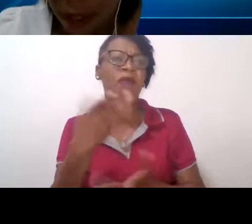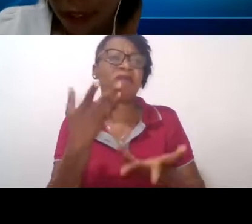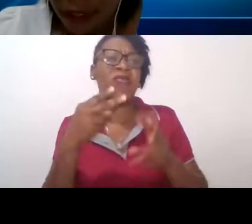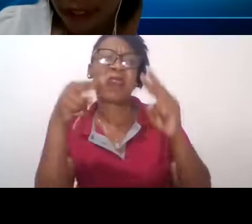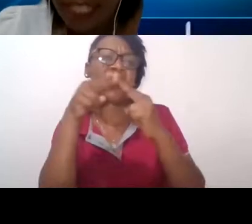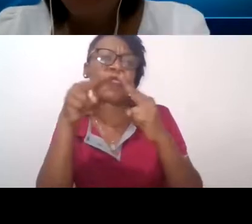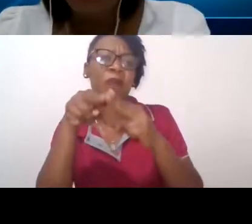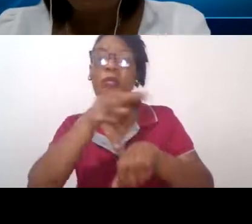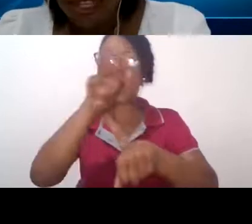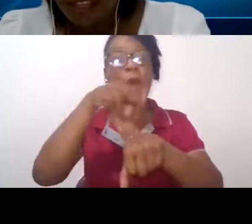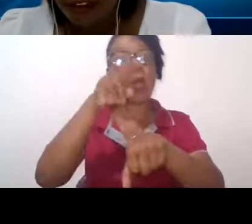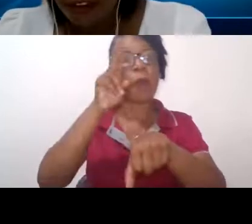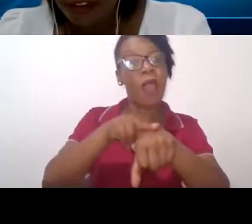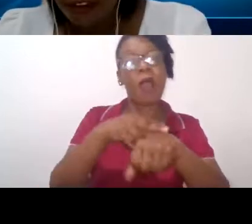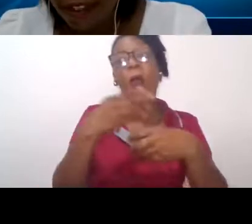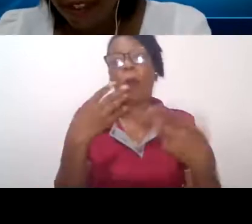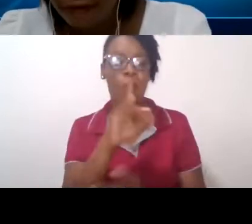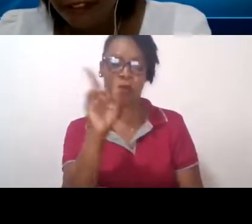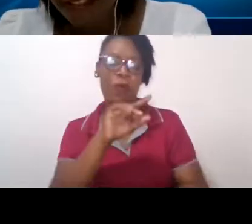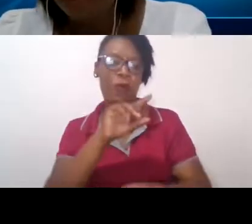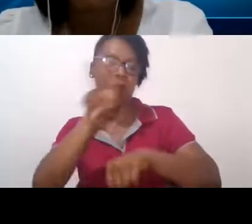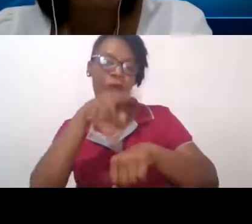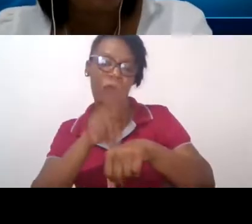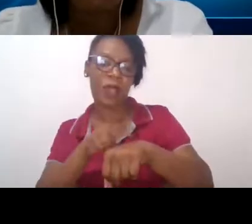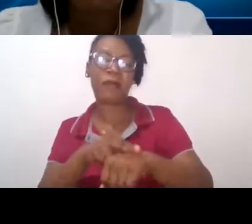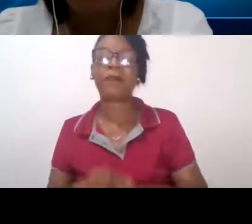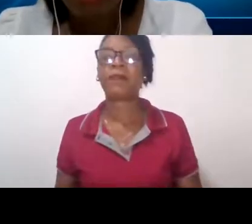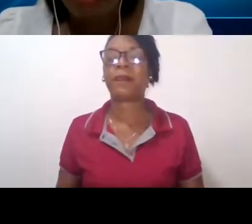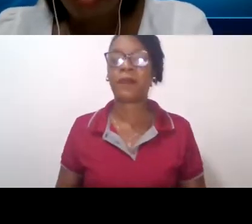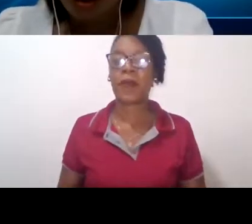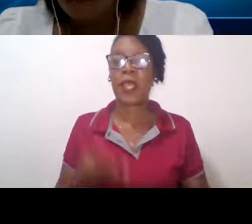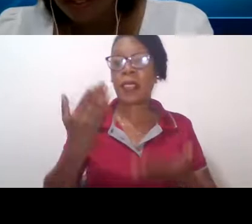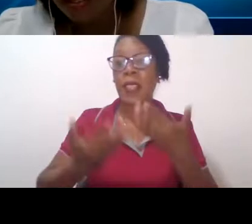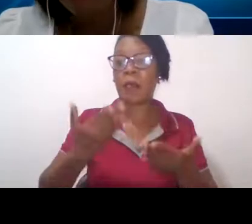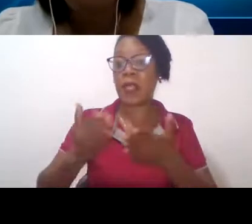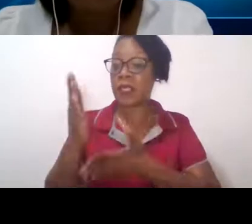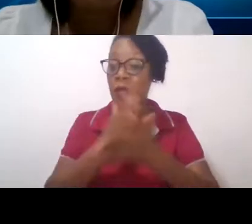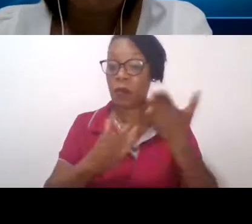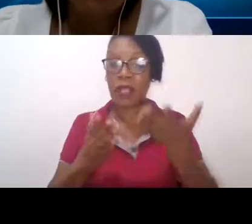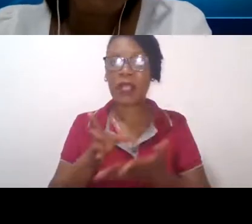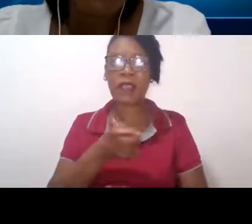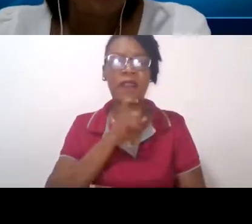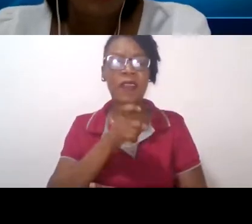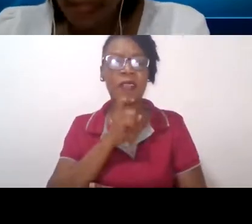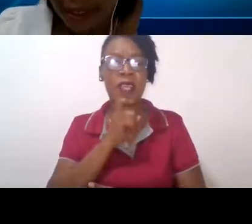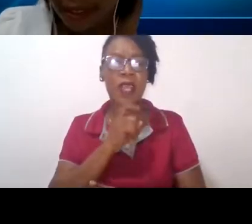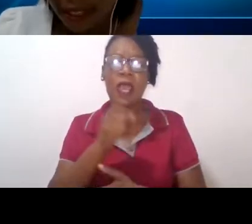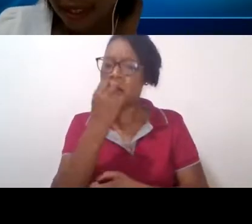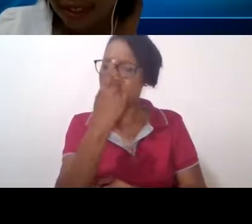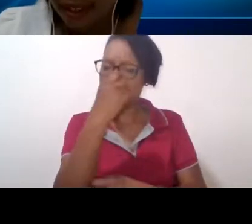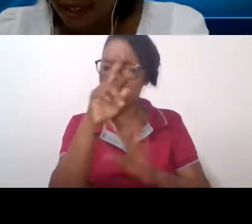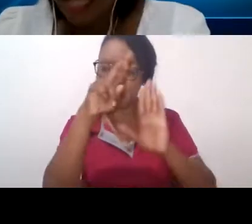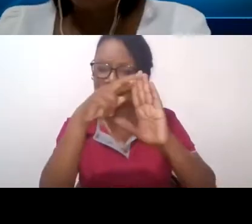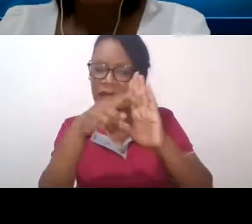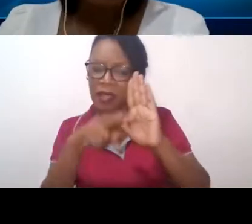anormal. También alguna dificultad puede ser difícil para ellos comprender reglas sociales que no están